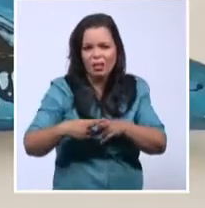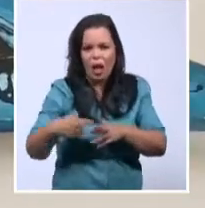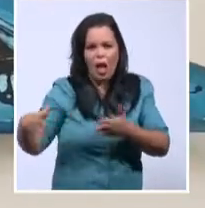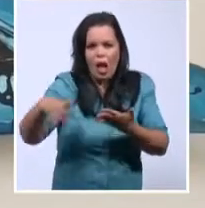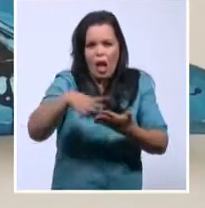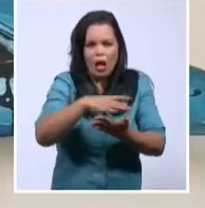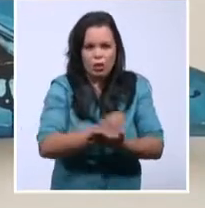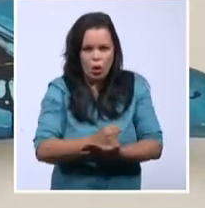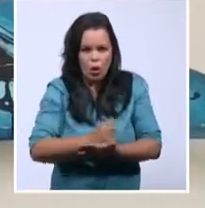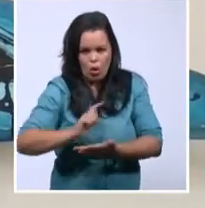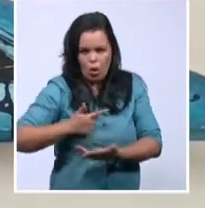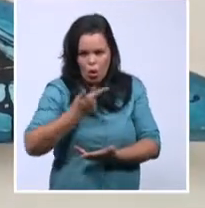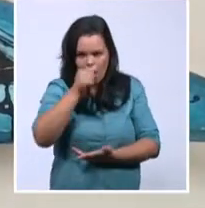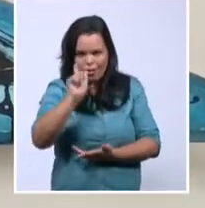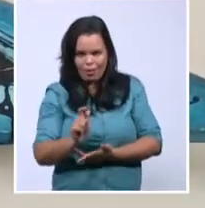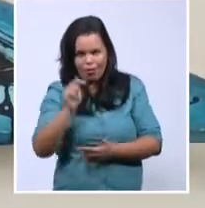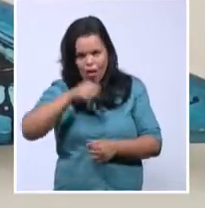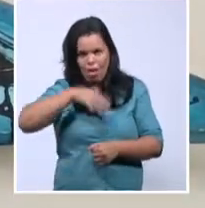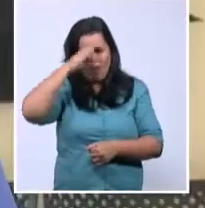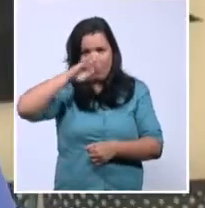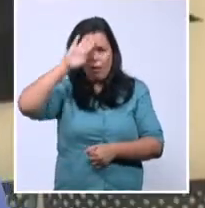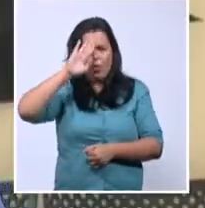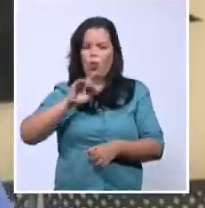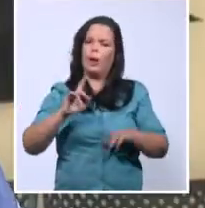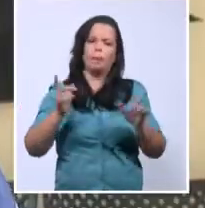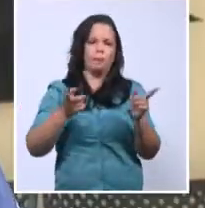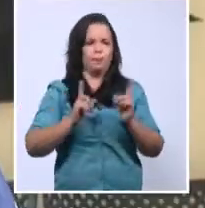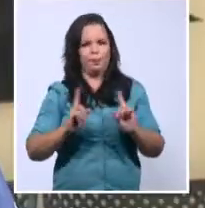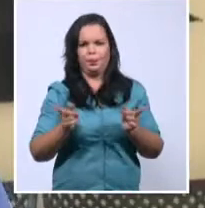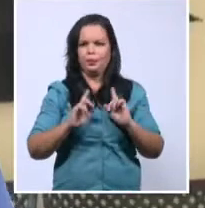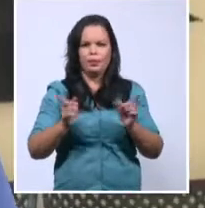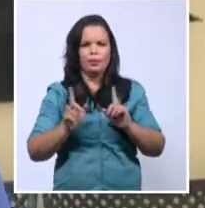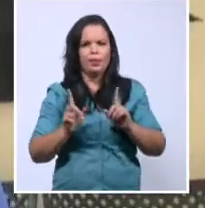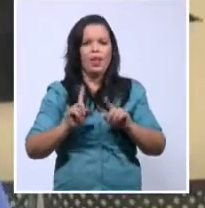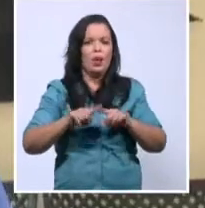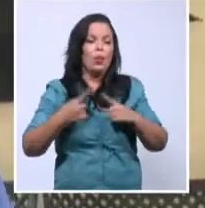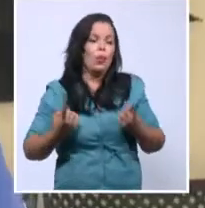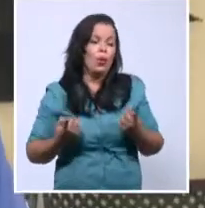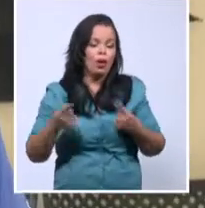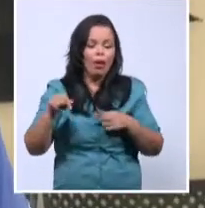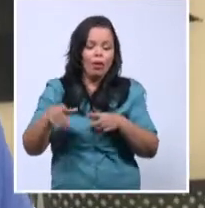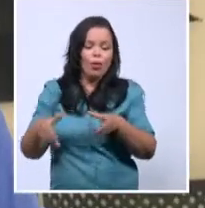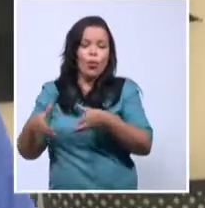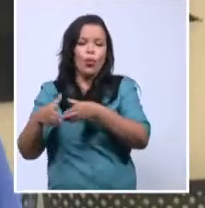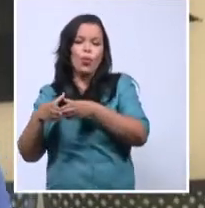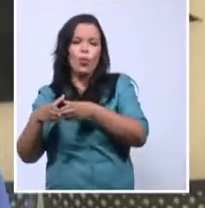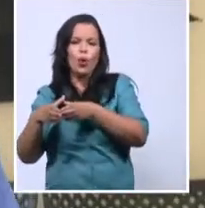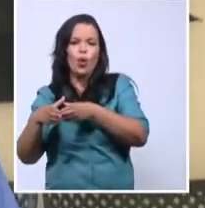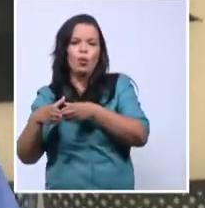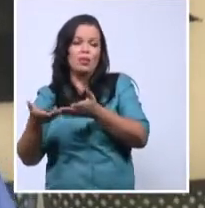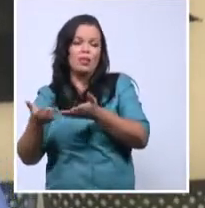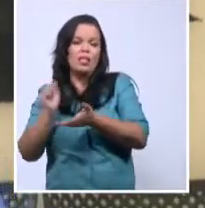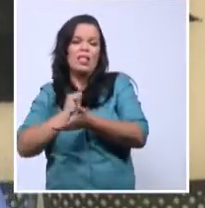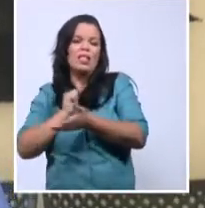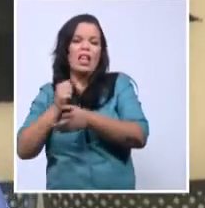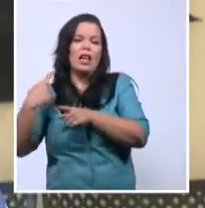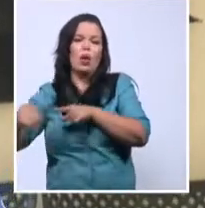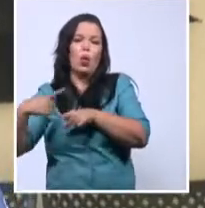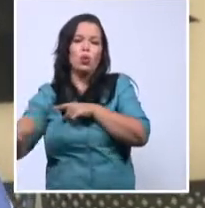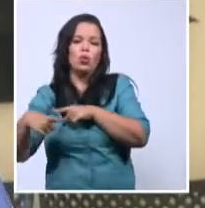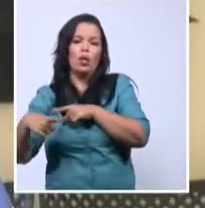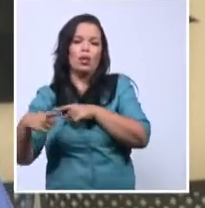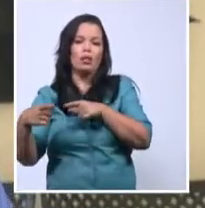de los artistas cubanos. Están defendiendo intereses que no son los mismos intereses de nosotros, y son intereses que